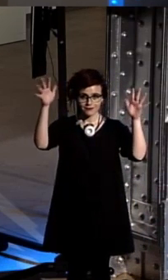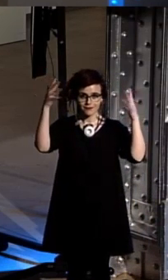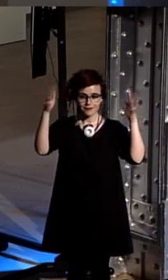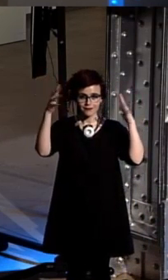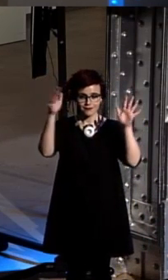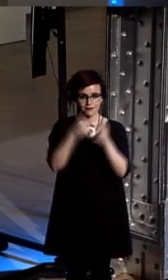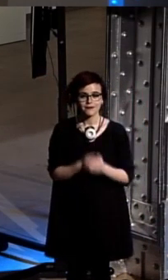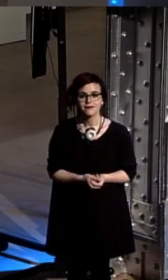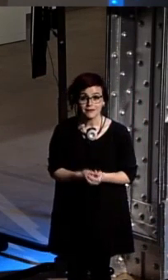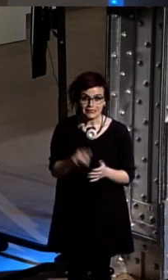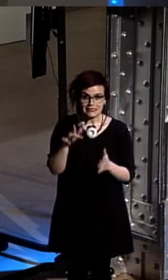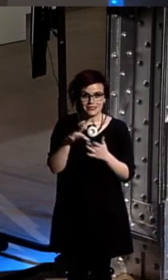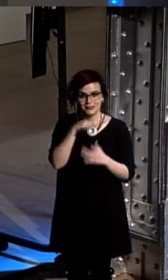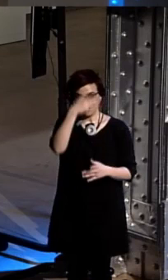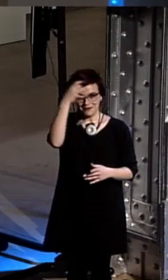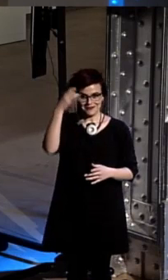Lo he perseguido, pobre.